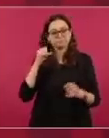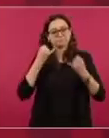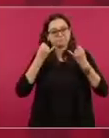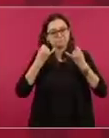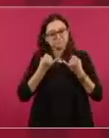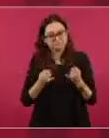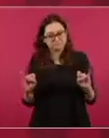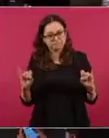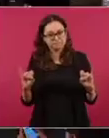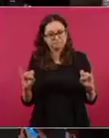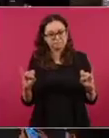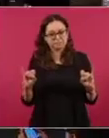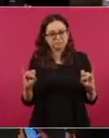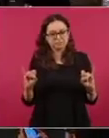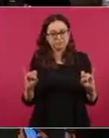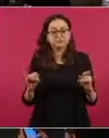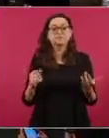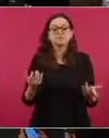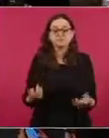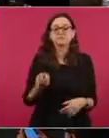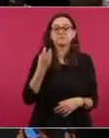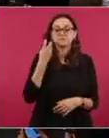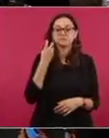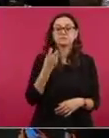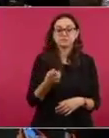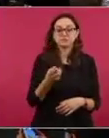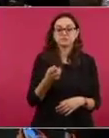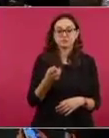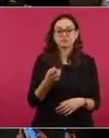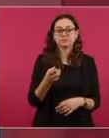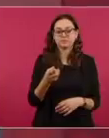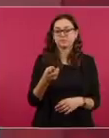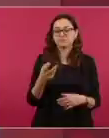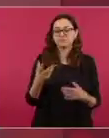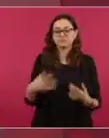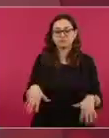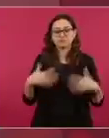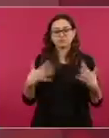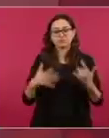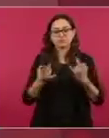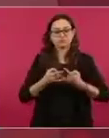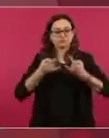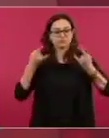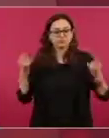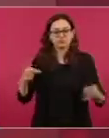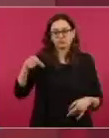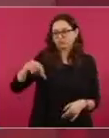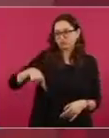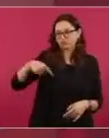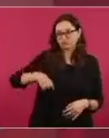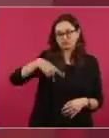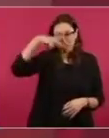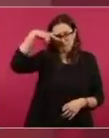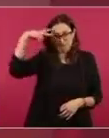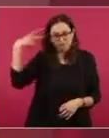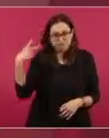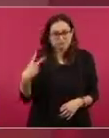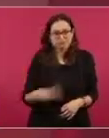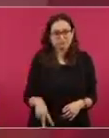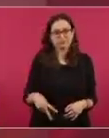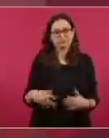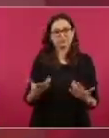reinauguramos, y es parte de la historia del Palacio, de la historia nacional,